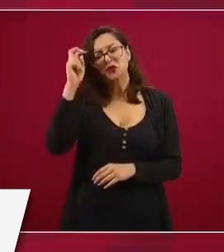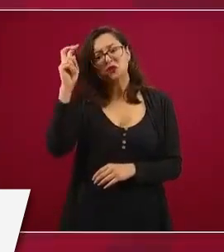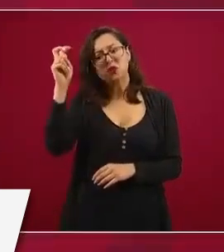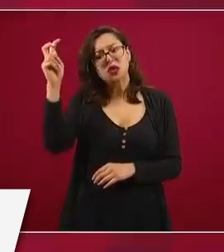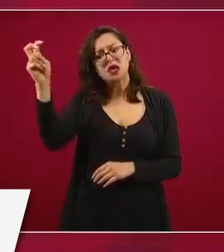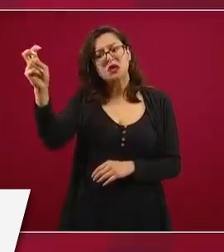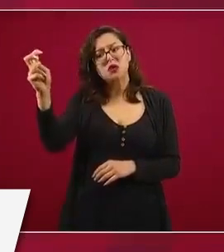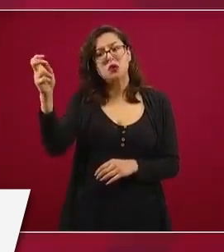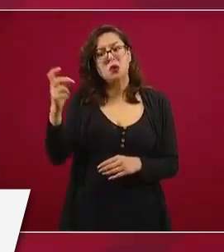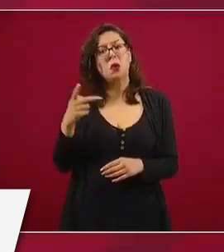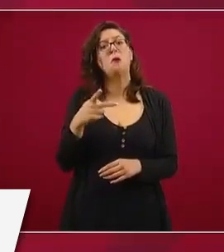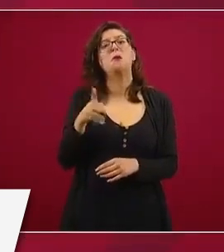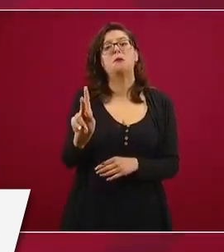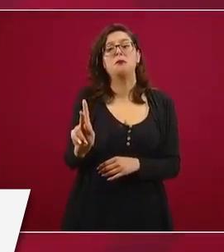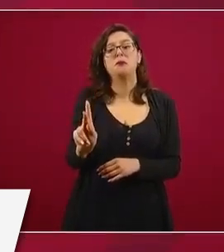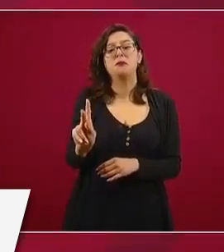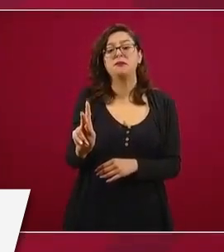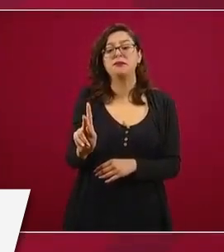es la que nos debe